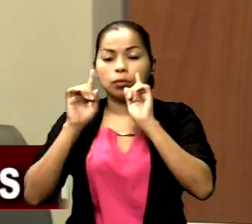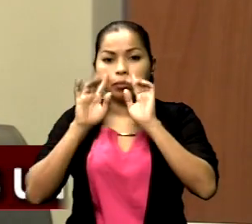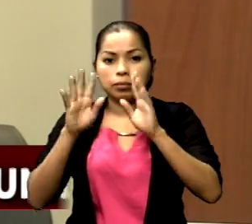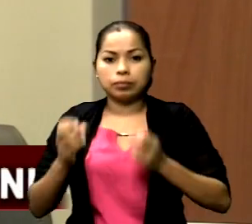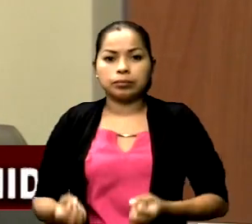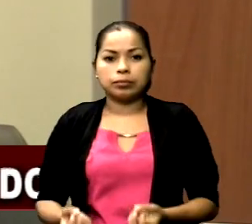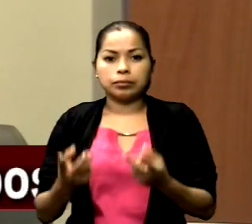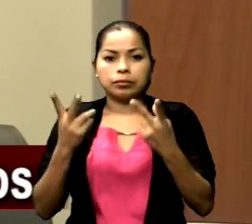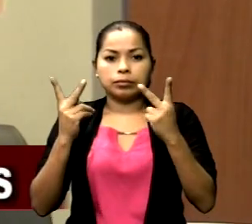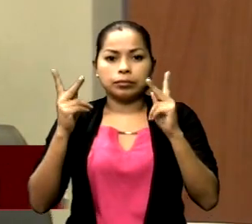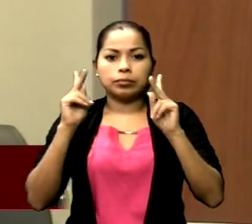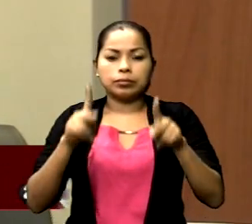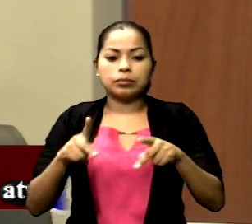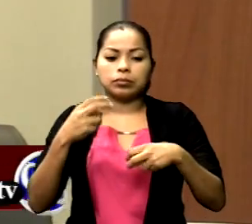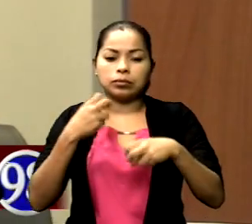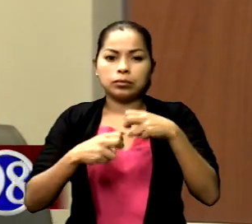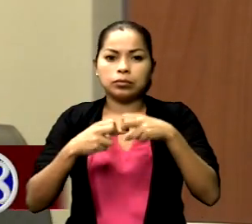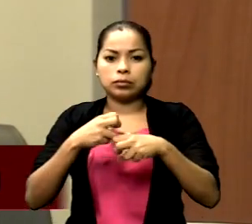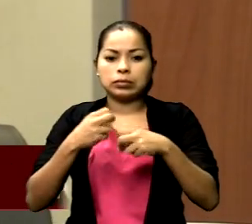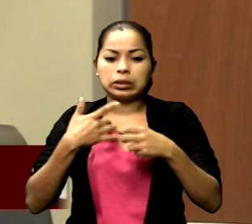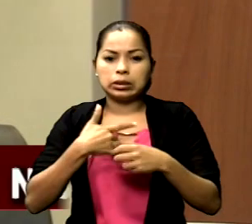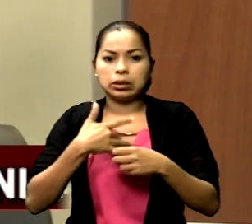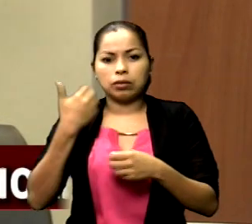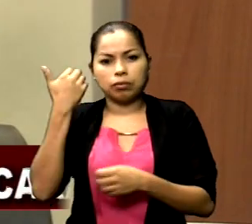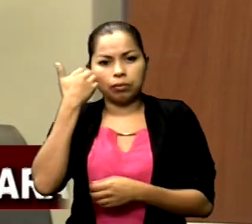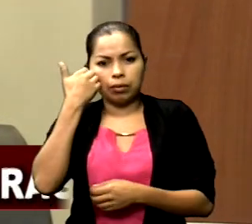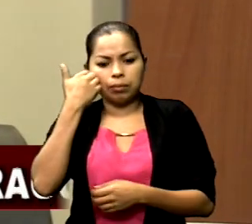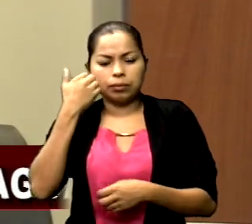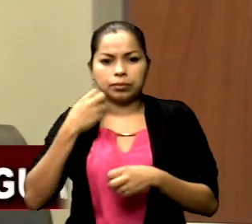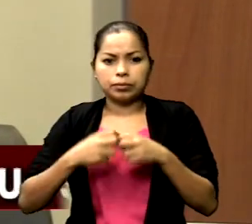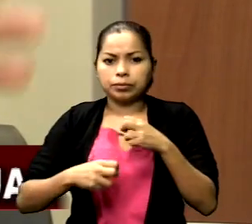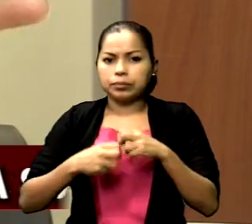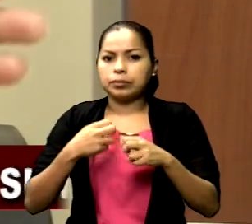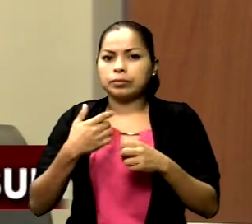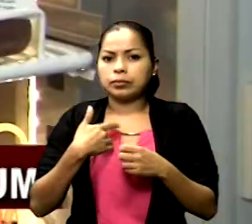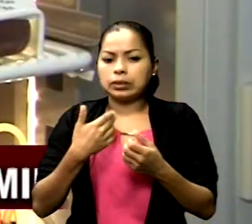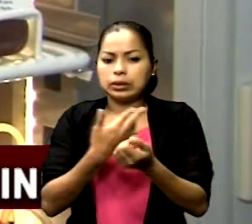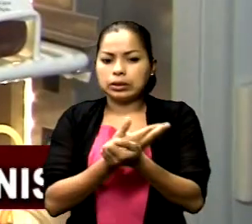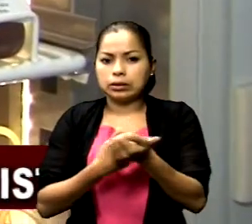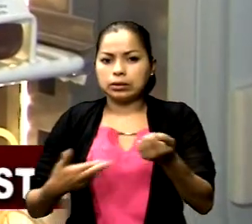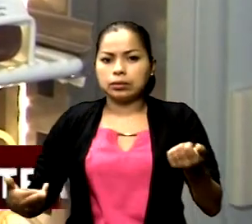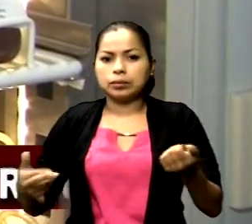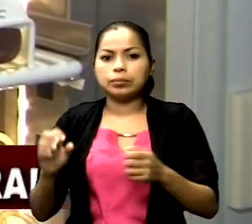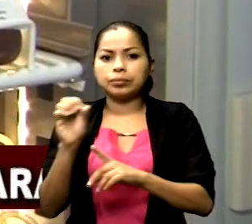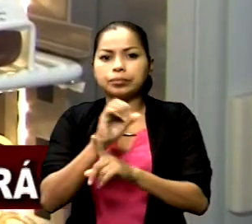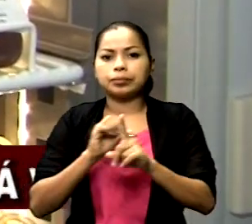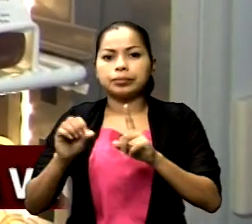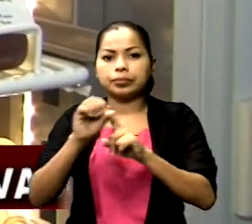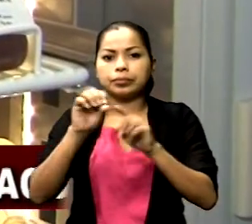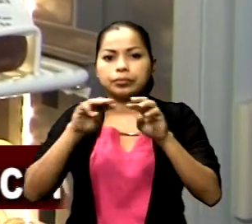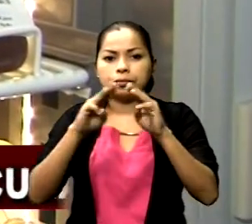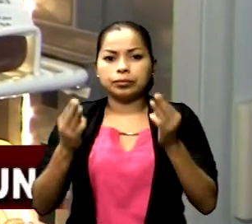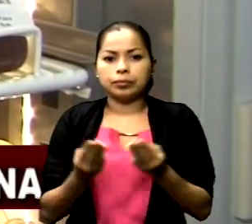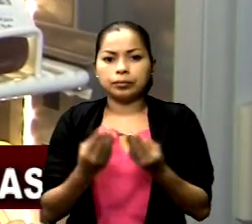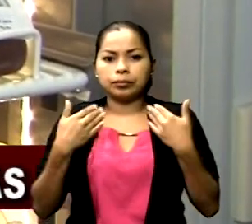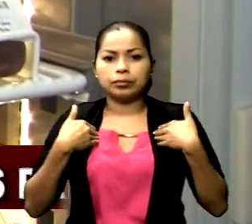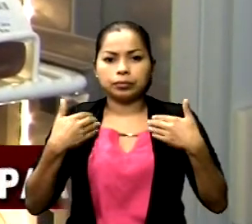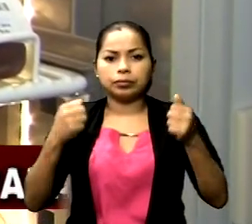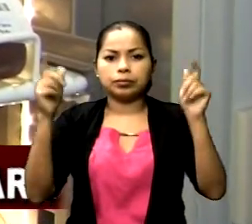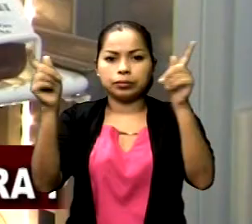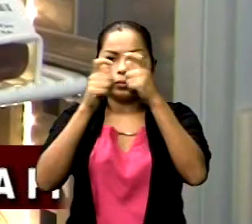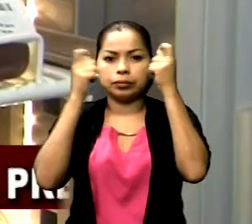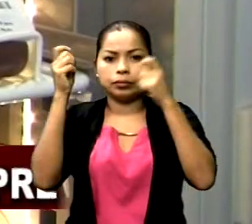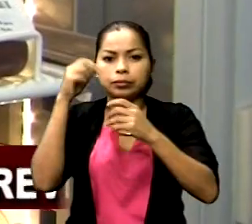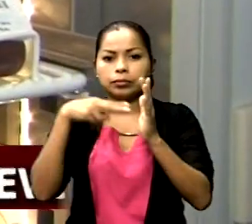vida de una persona que sufre un trauma o que tiene un problema de salud que la requiera. La Organización Mundial de la Salud celebra